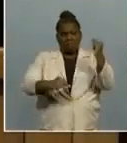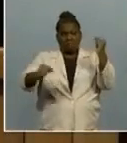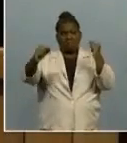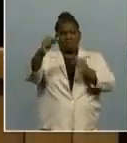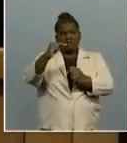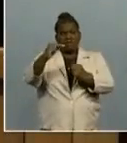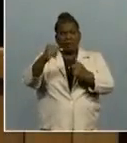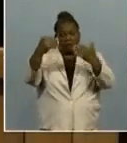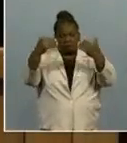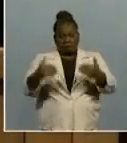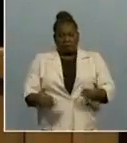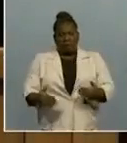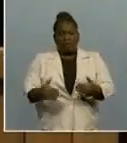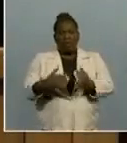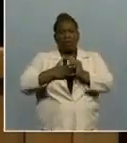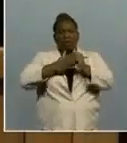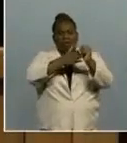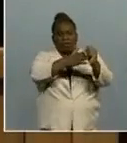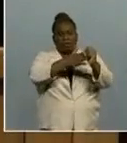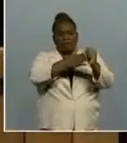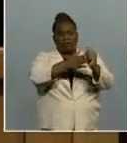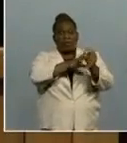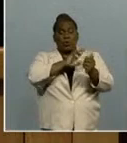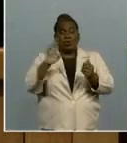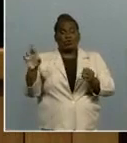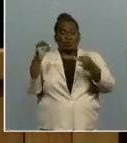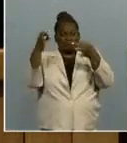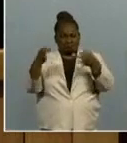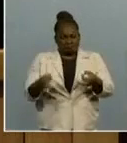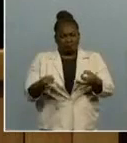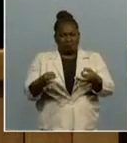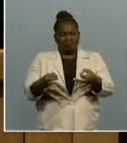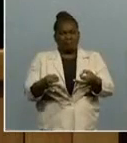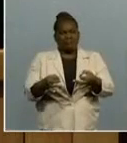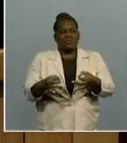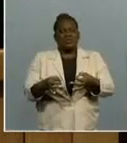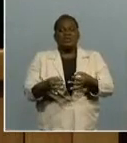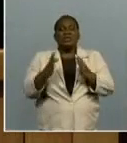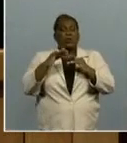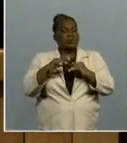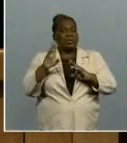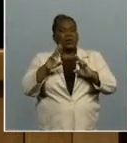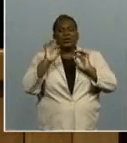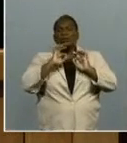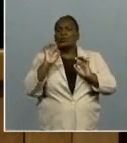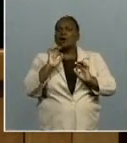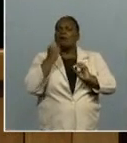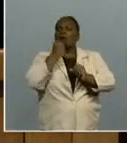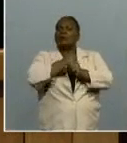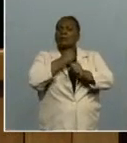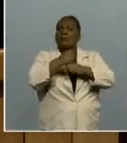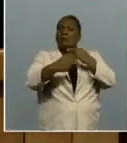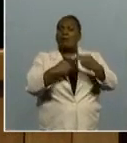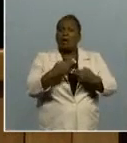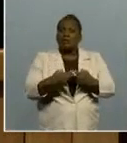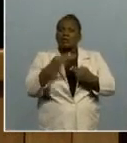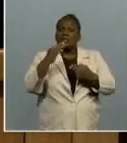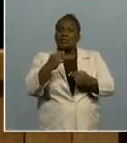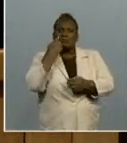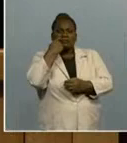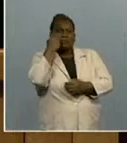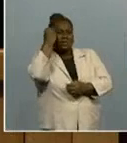de un líder de un auténtico revolucionario inconforme siempre con la obra que dirige y atento a los latidos